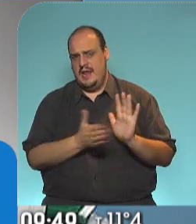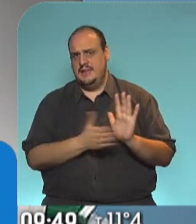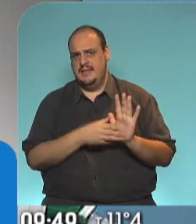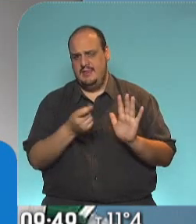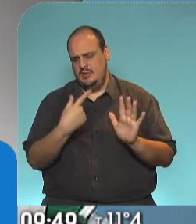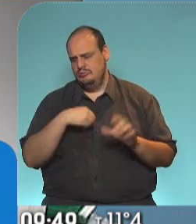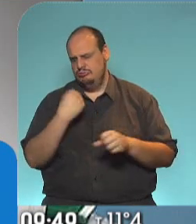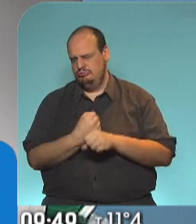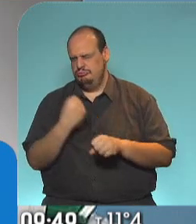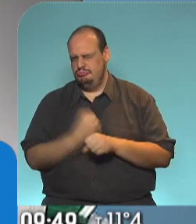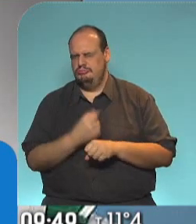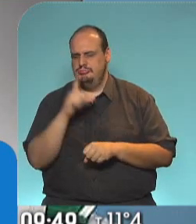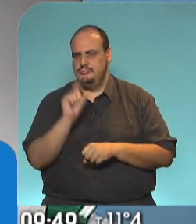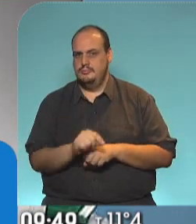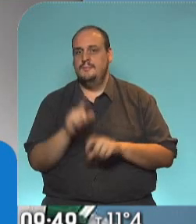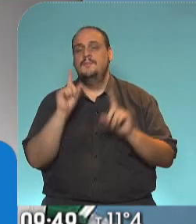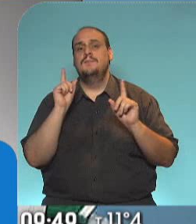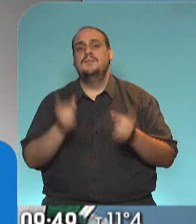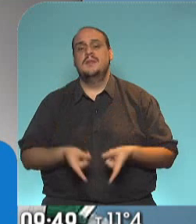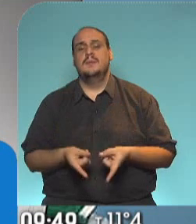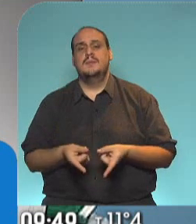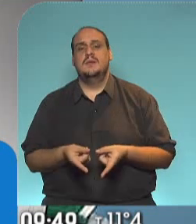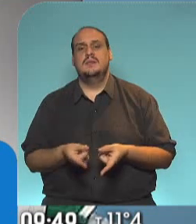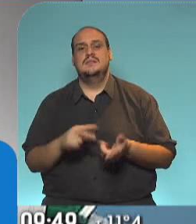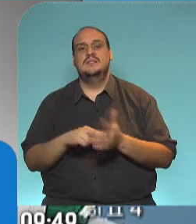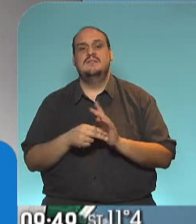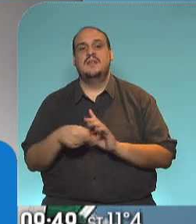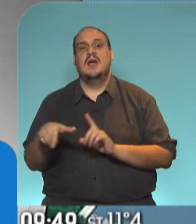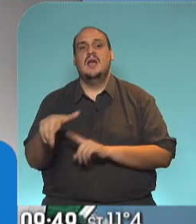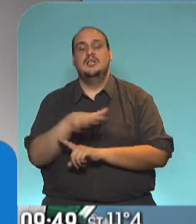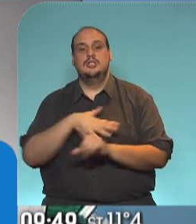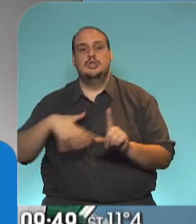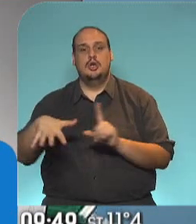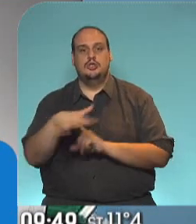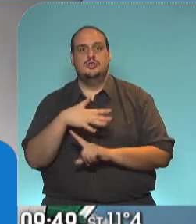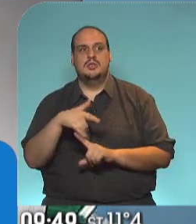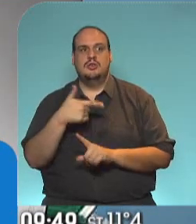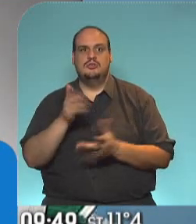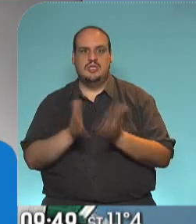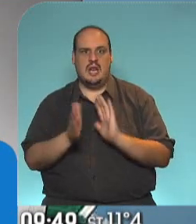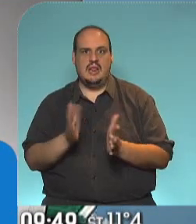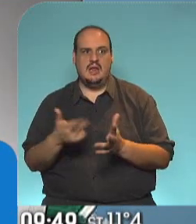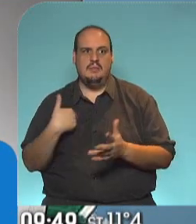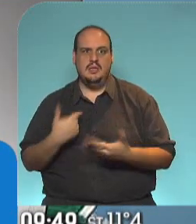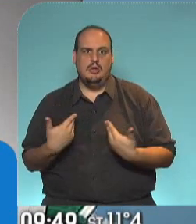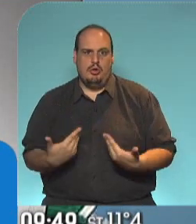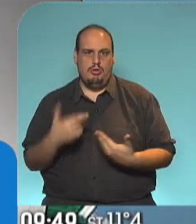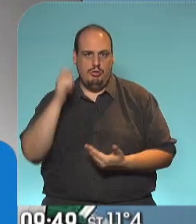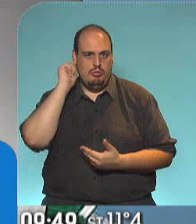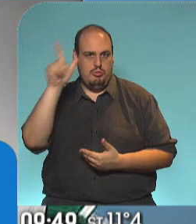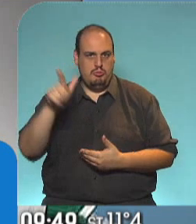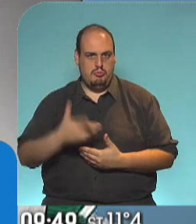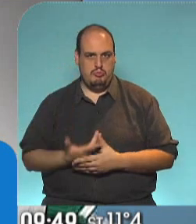en este momento pero también significa que la persona esté en un contexto que le permita realizar el tratamiento esto significa